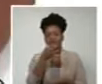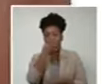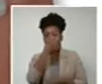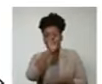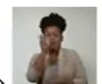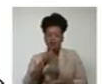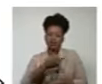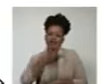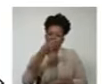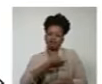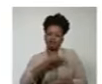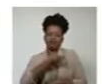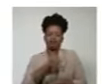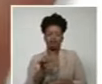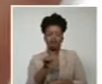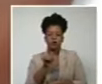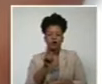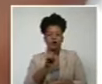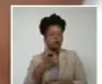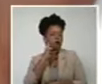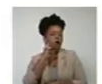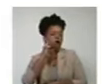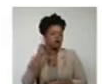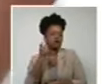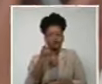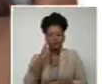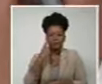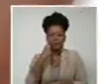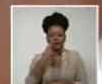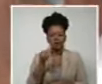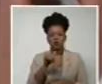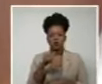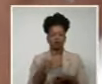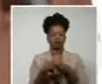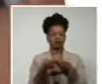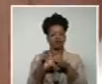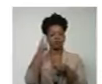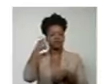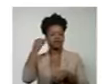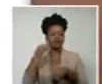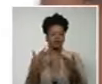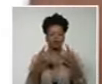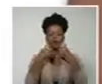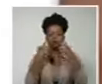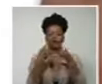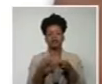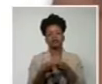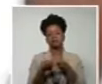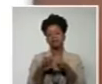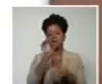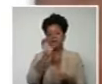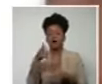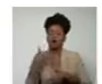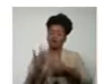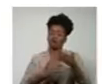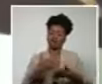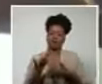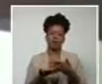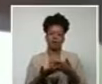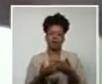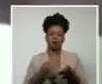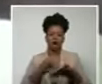el banco que aguza la mirada y ve billetes uno sobre el otro, porque el banco tiene problemas más urgentes que un continente que